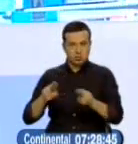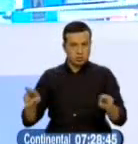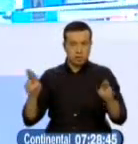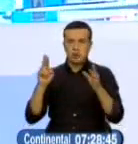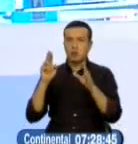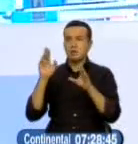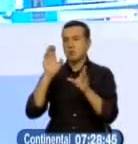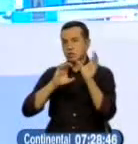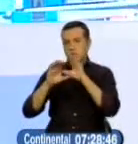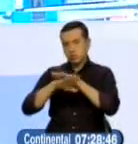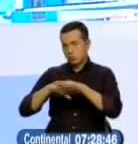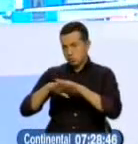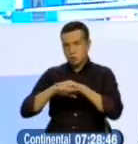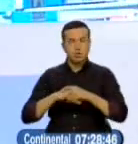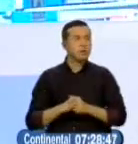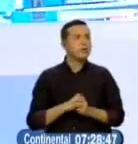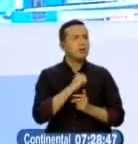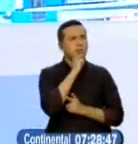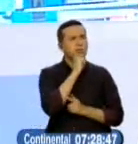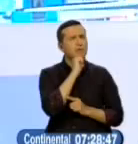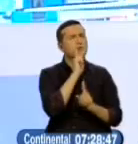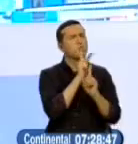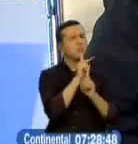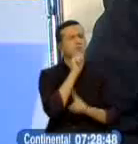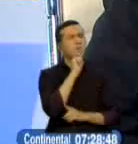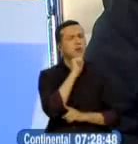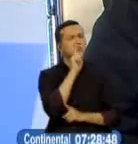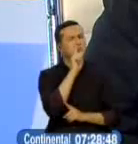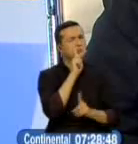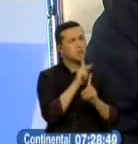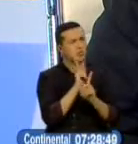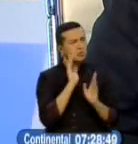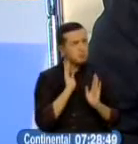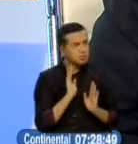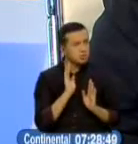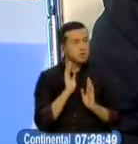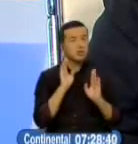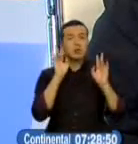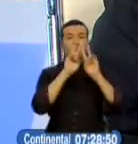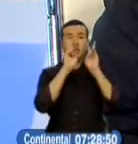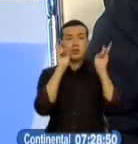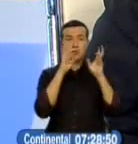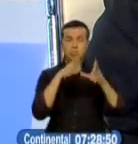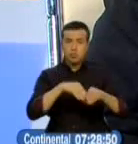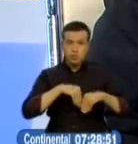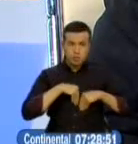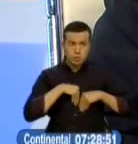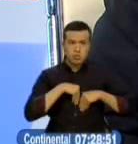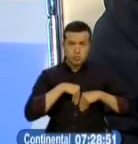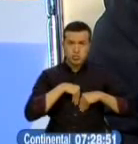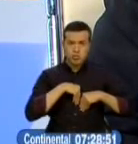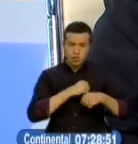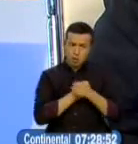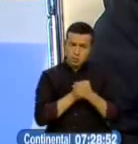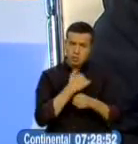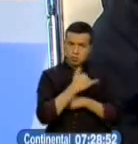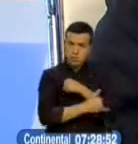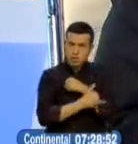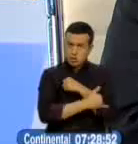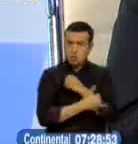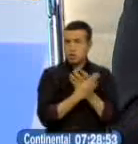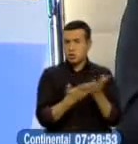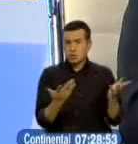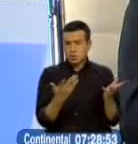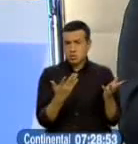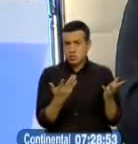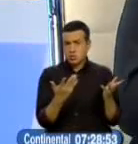ciencias básicas, etcétera. Pero se me hace que falta un elemento, Fander Falconi, es el tema de empoderamiento cívico, el tema de